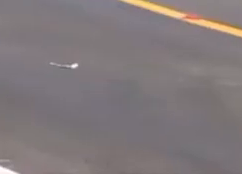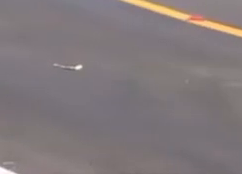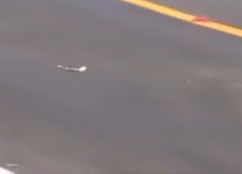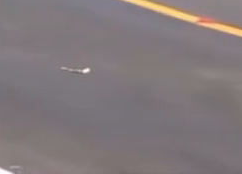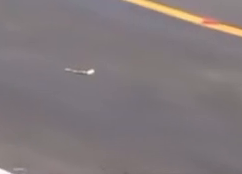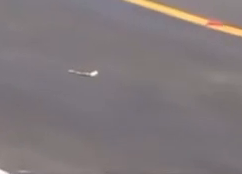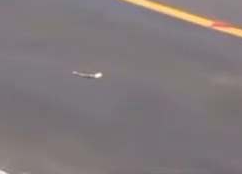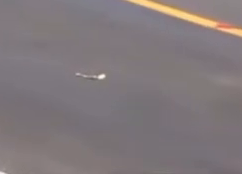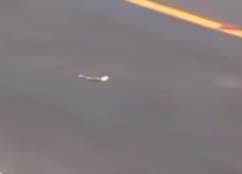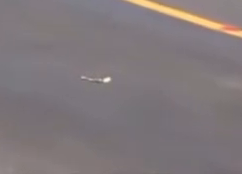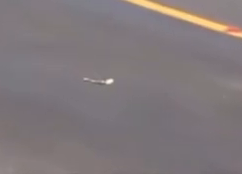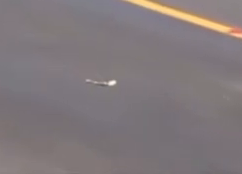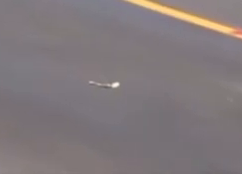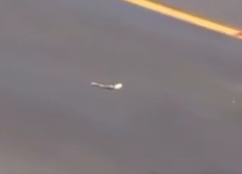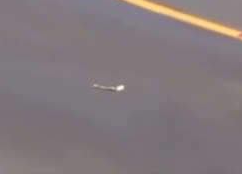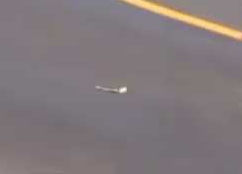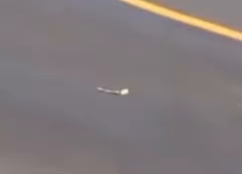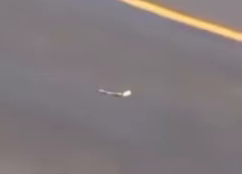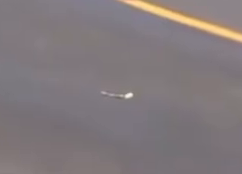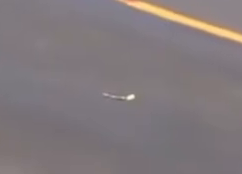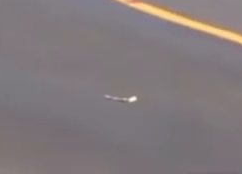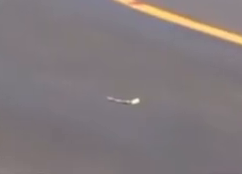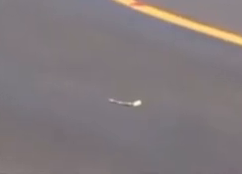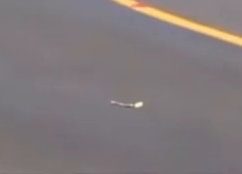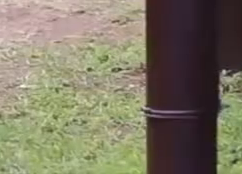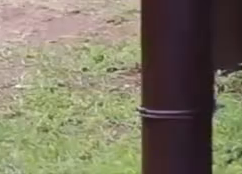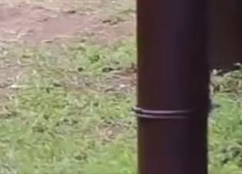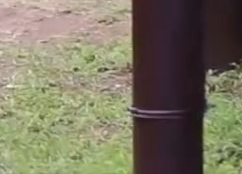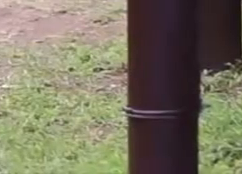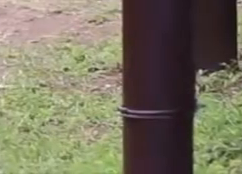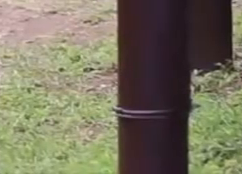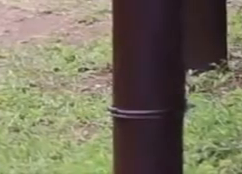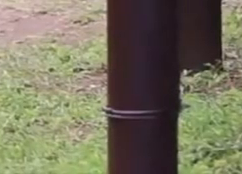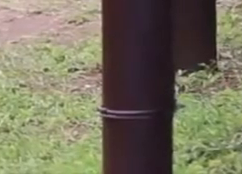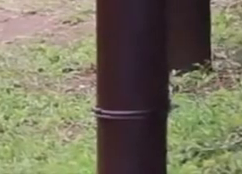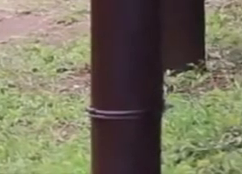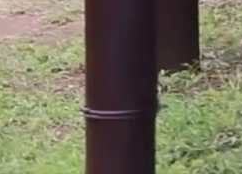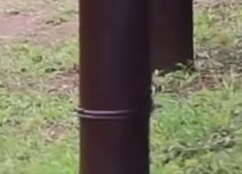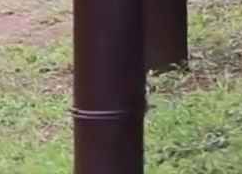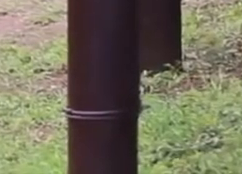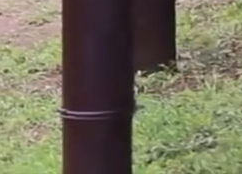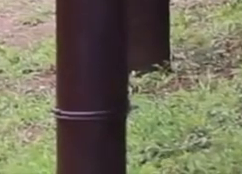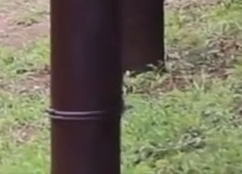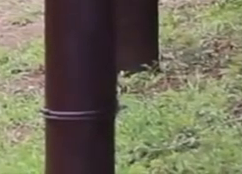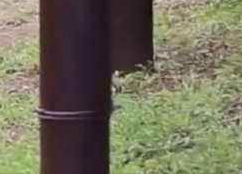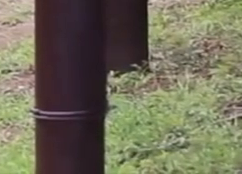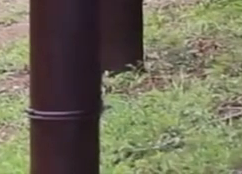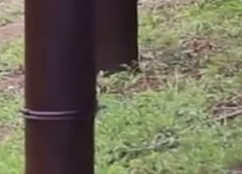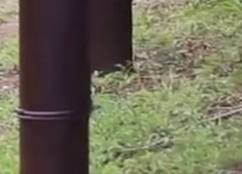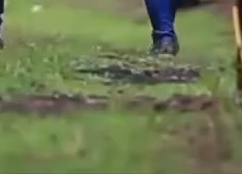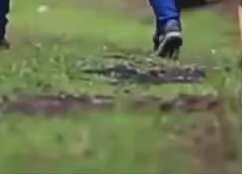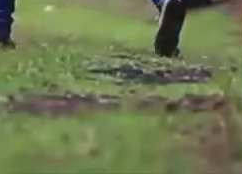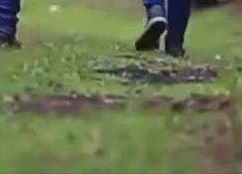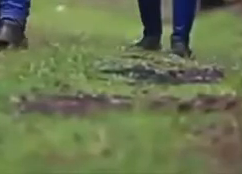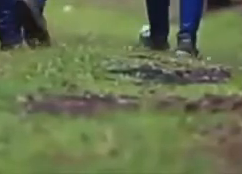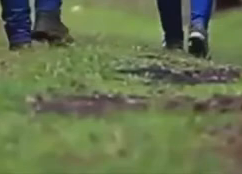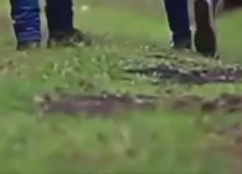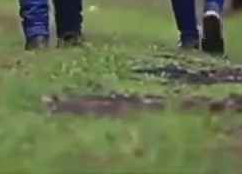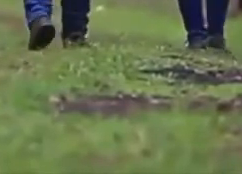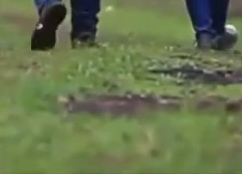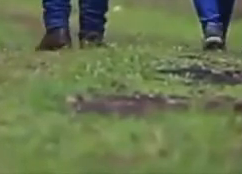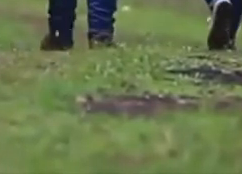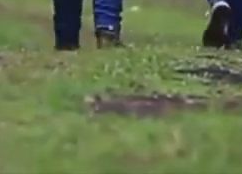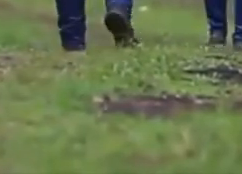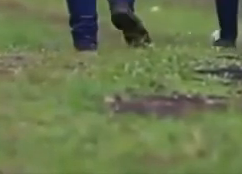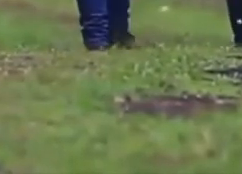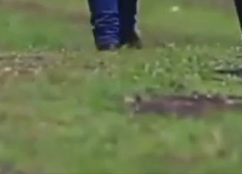senderos, tales como el Comalito, siendo su principal atractivo las fumarolas térmicas que se aprecian a simple vista, así como un mirador donde se